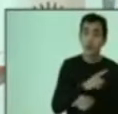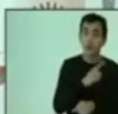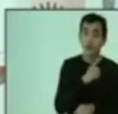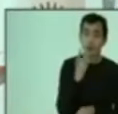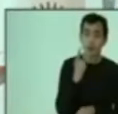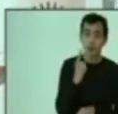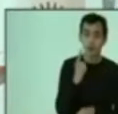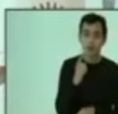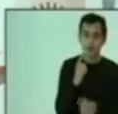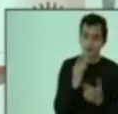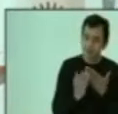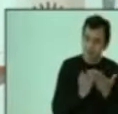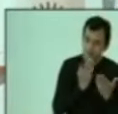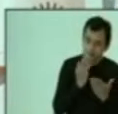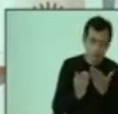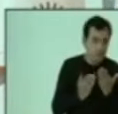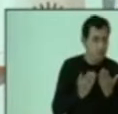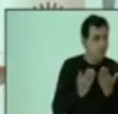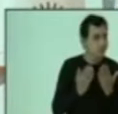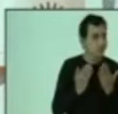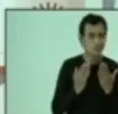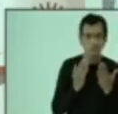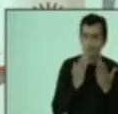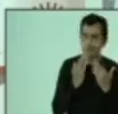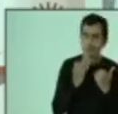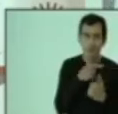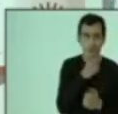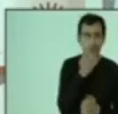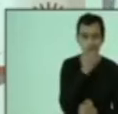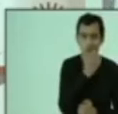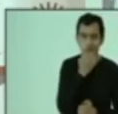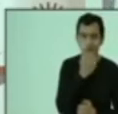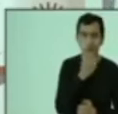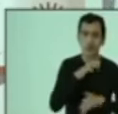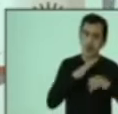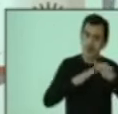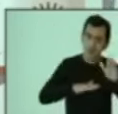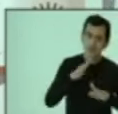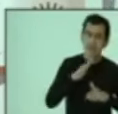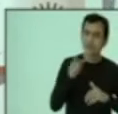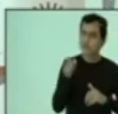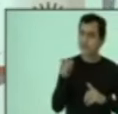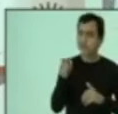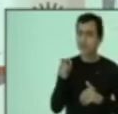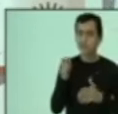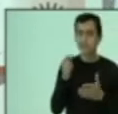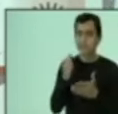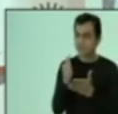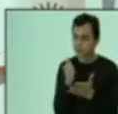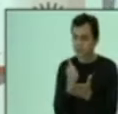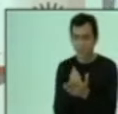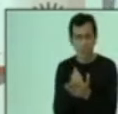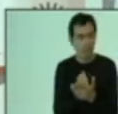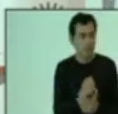de estudios. A veces hay la necesidad de irse a otras ciudades porque